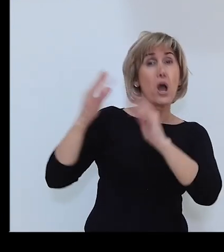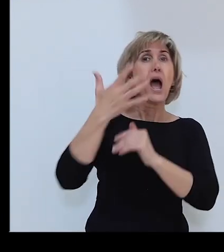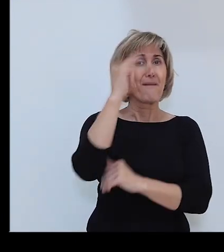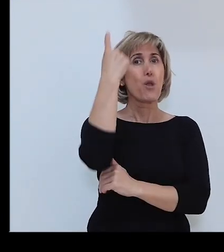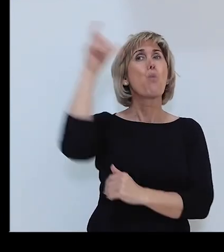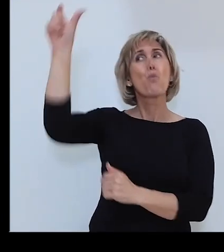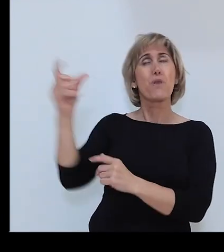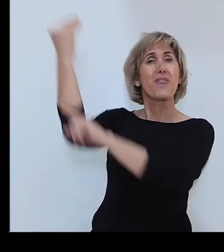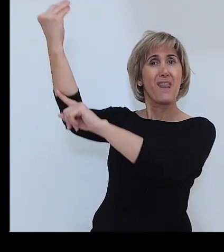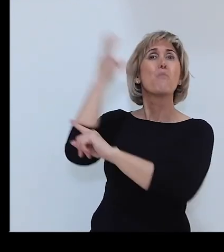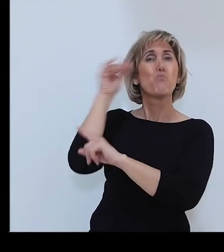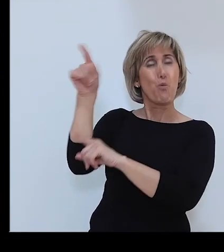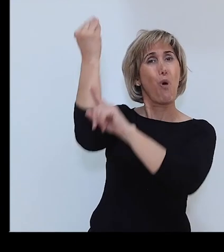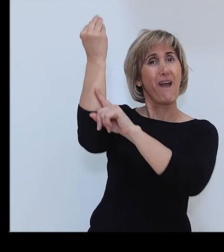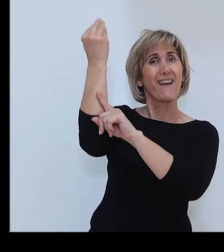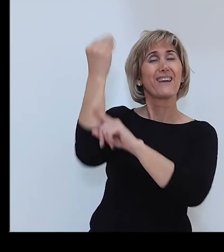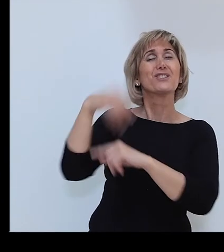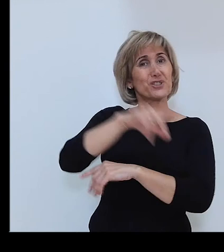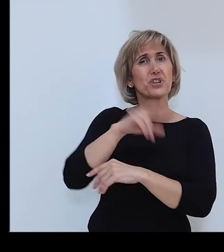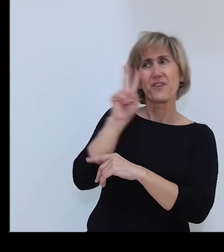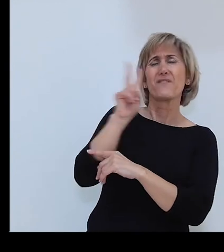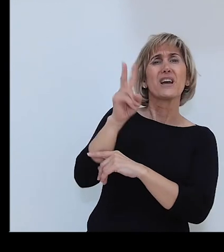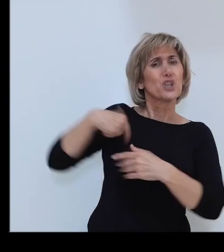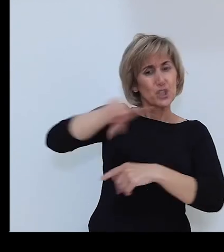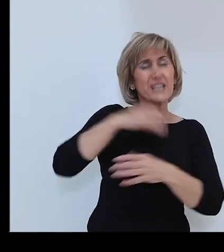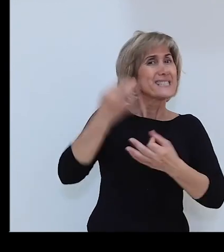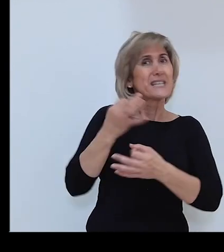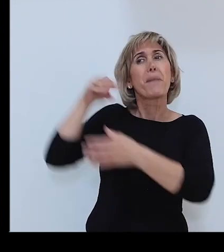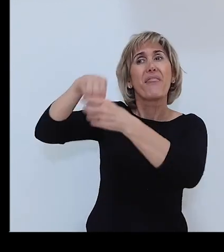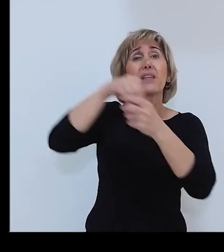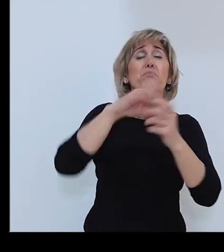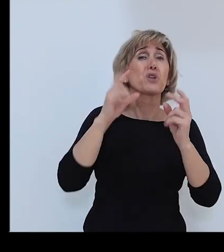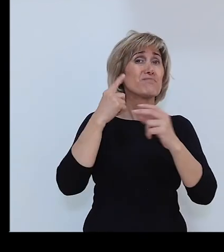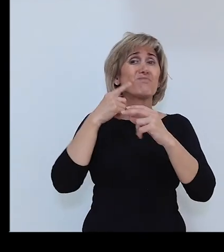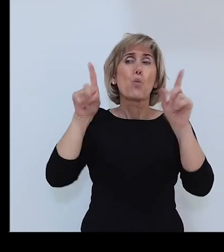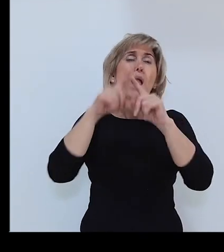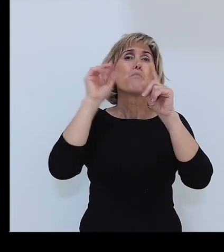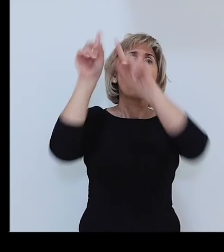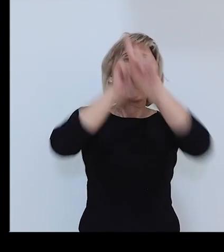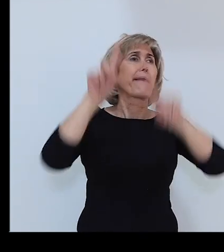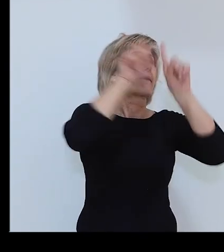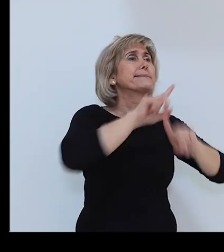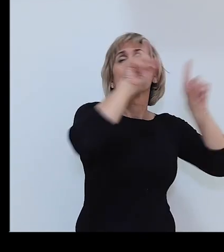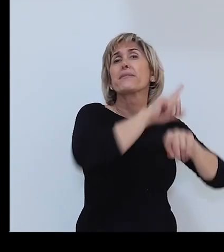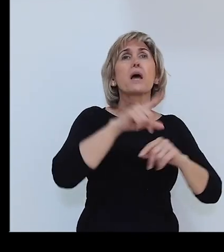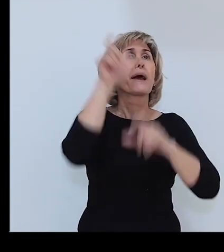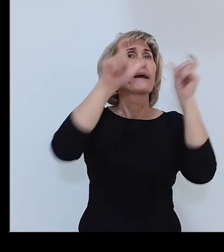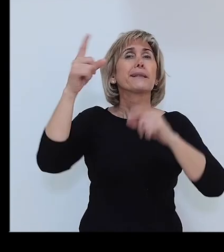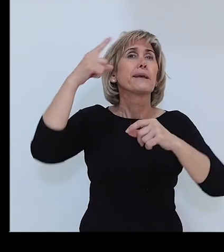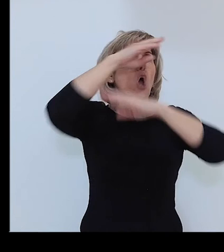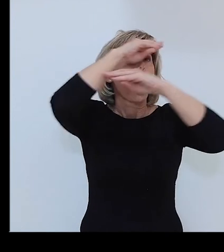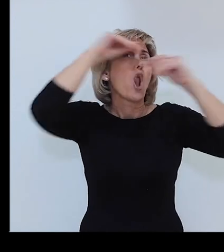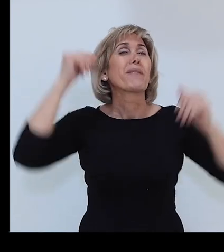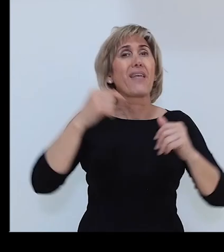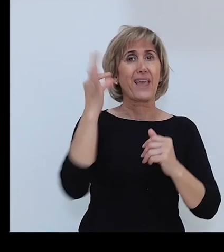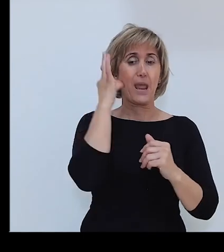básica del feminismo es dónde están las mujeres, pues allí había una mujer, allí estaban las mujeres, y siempre hemos estado en todos